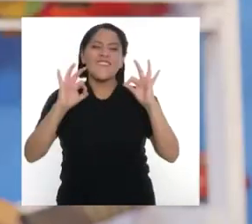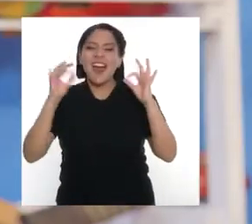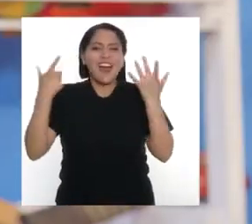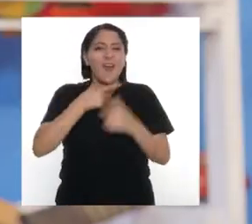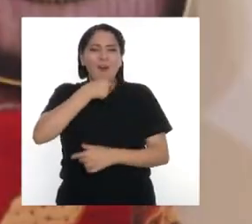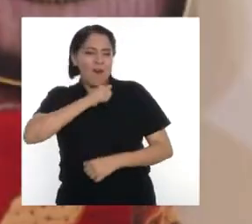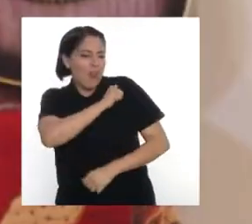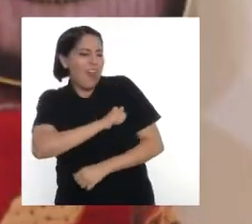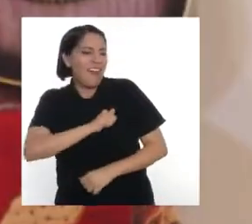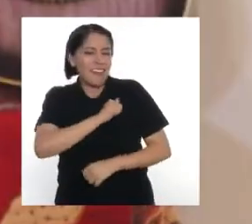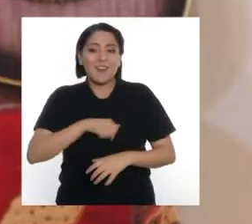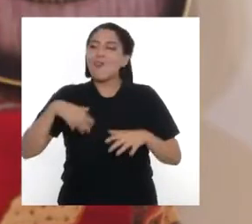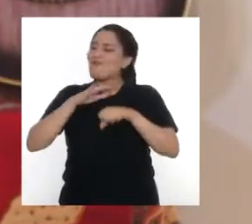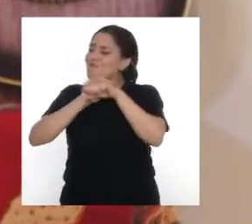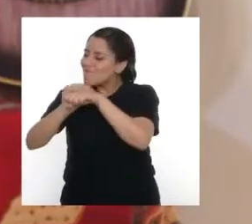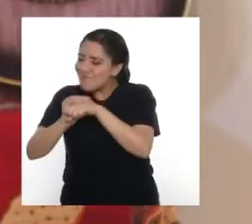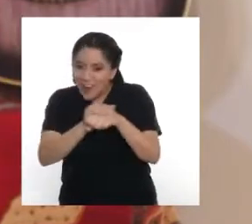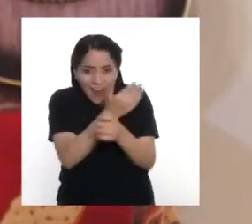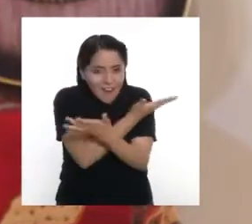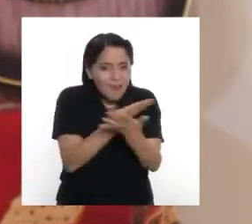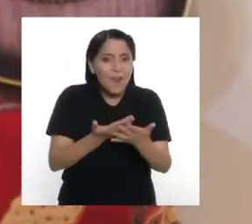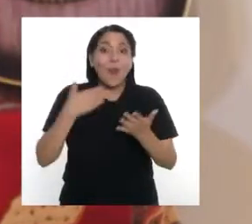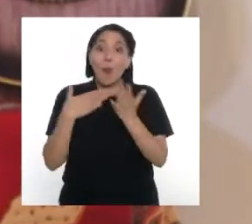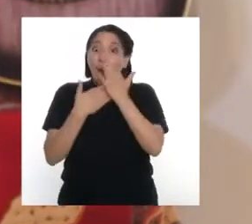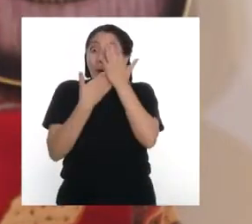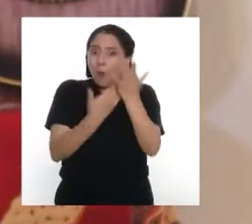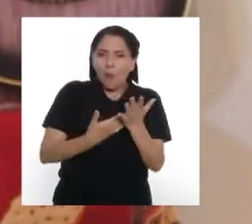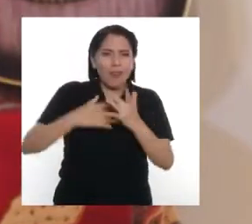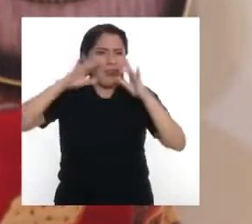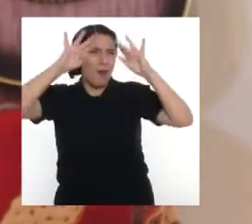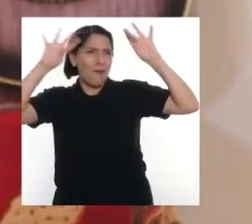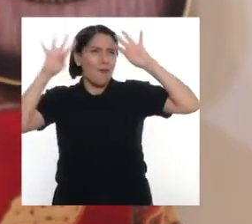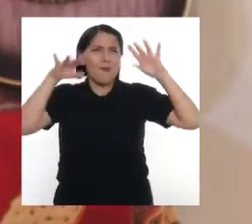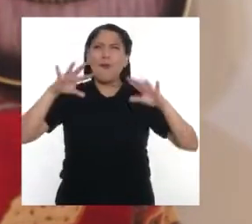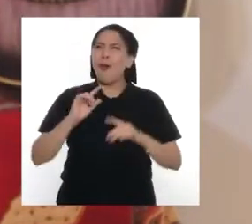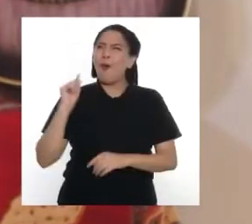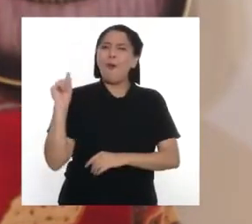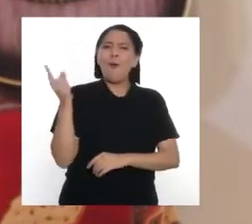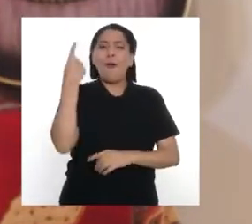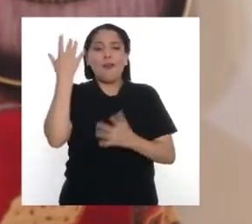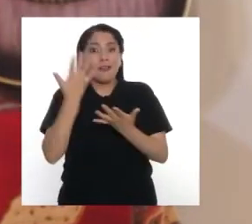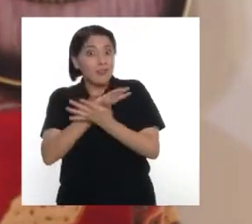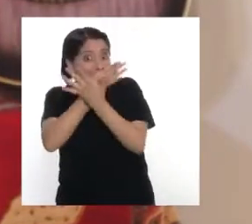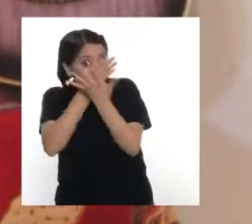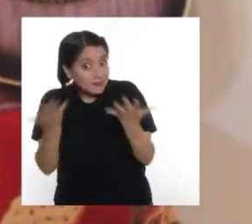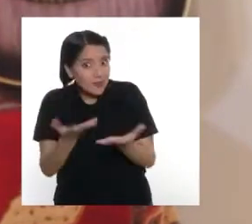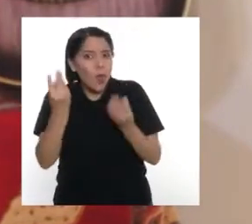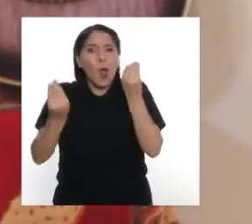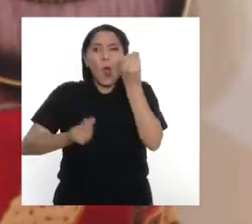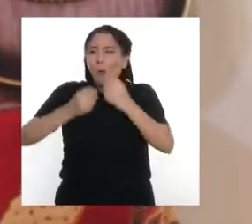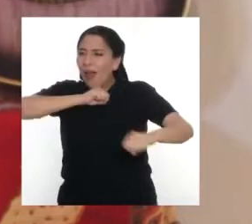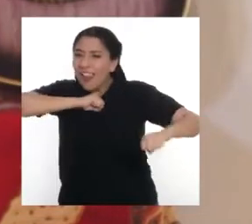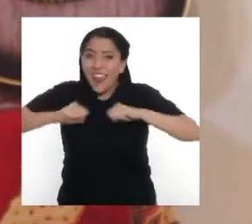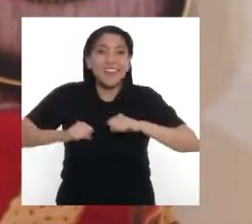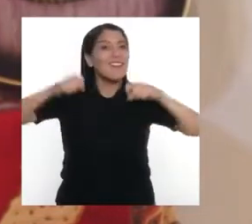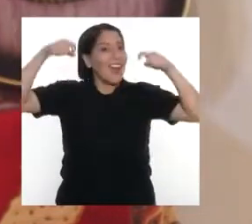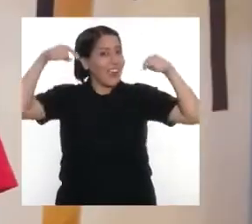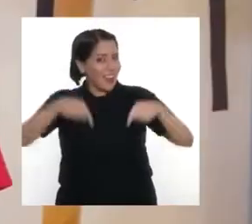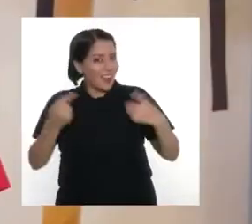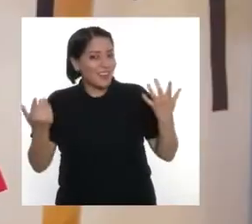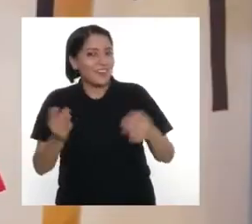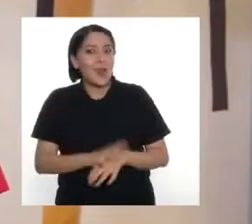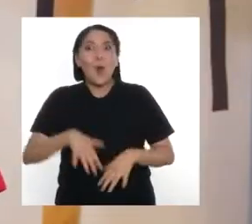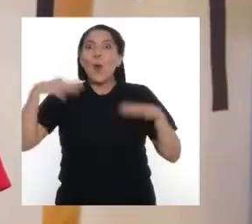la actitud! Los felicito, chicos. La propuesta es súper creativa y única. Esa será entonces nuestra actividad del día de